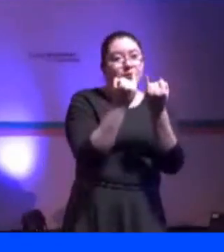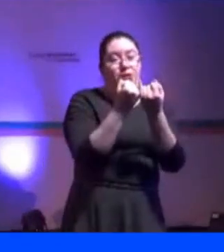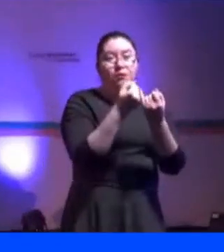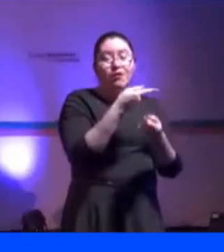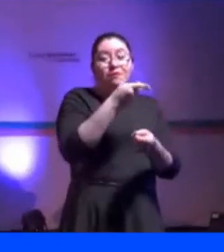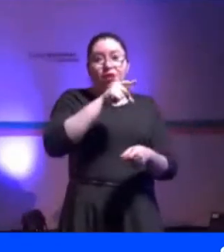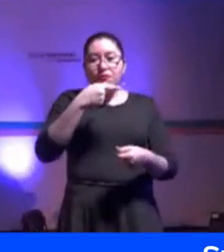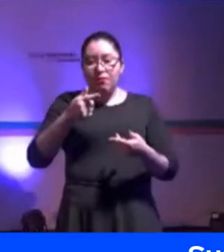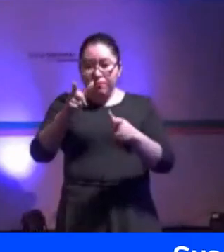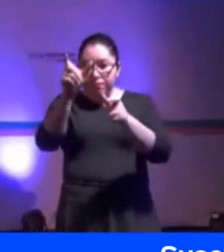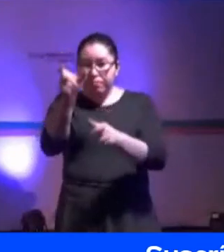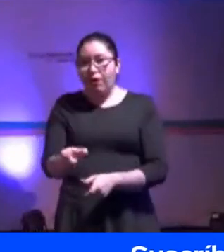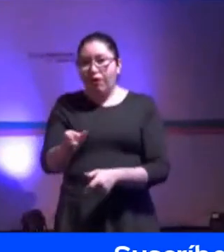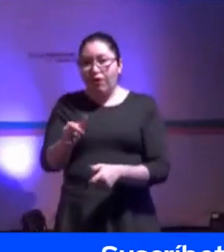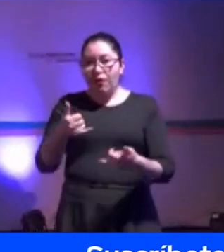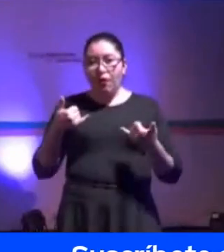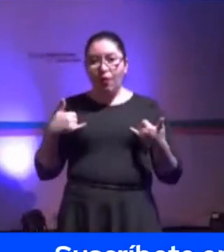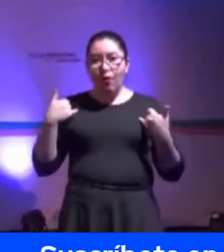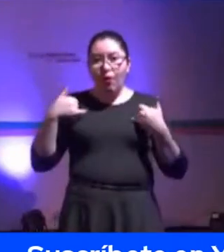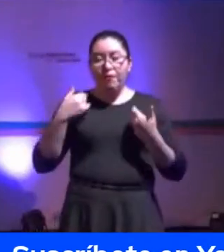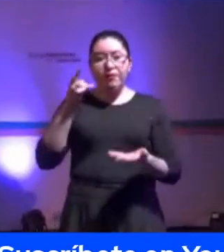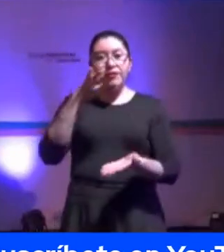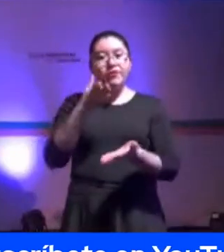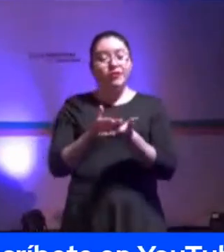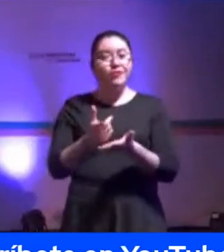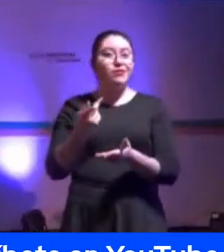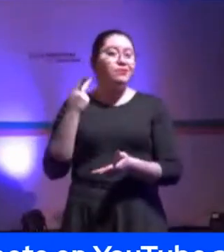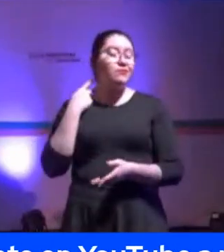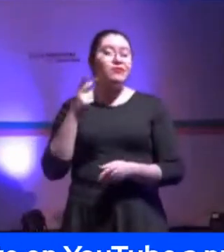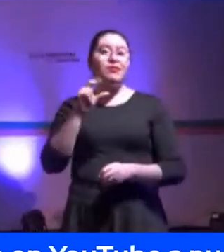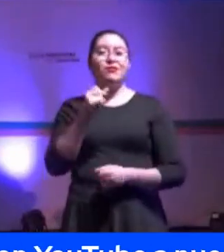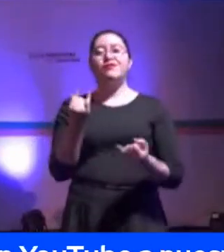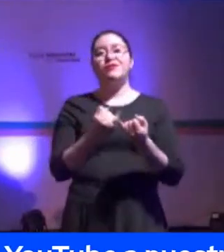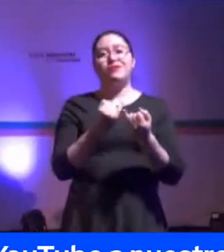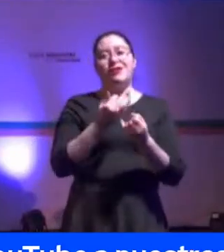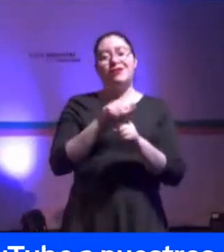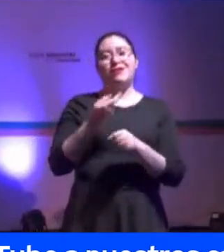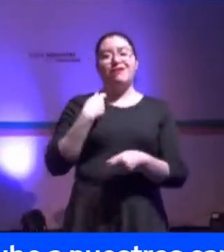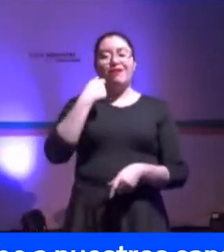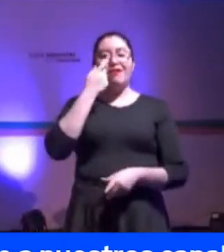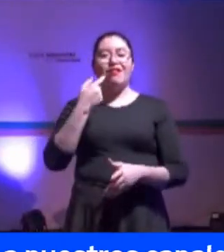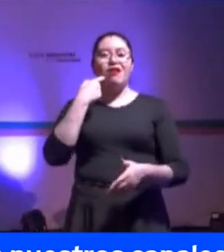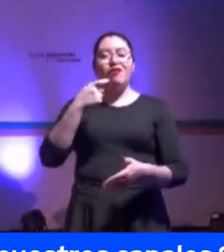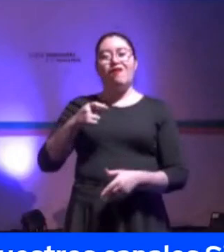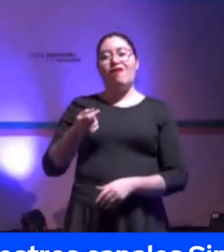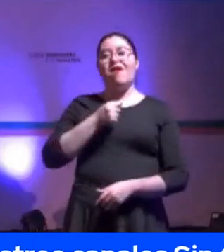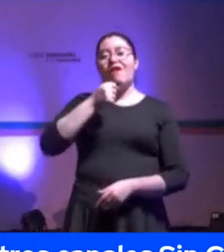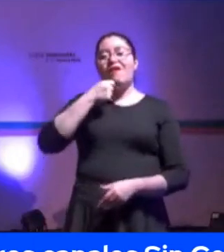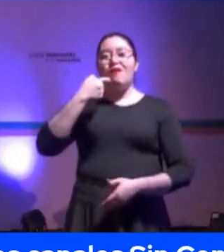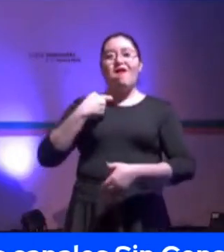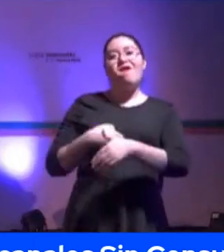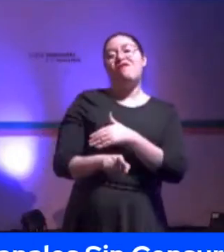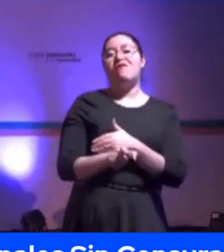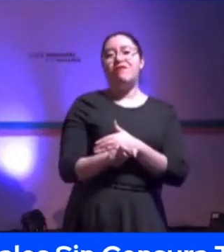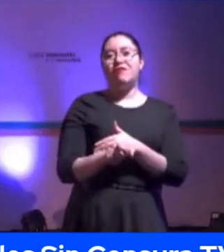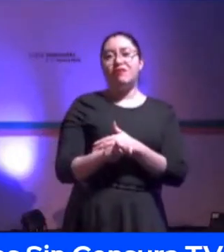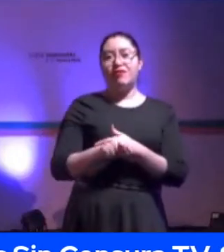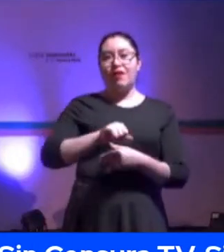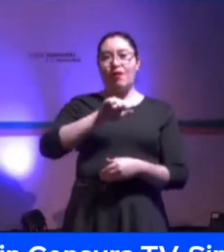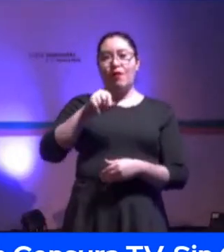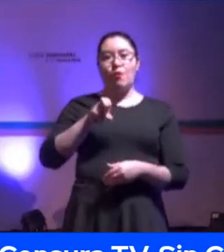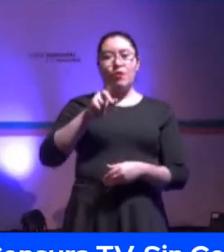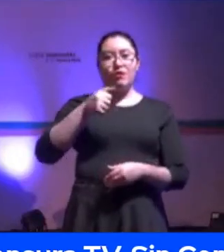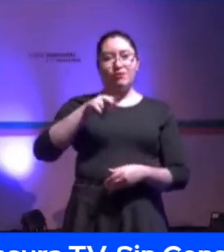también en los medios de comunicación. Sí, el chayotero por excelencia que ahorita podemos pensar, Joaquín López Dóriga, pero para